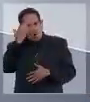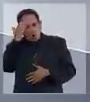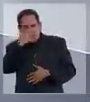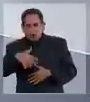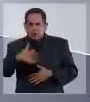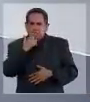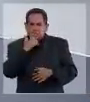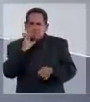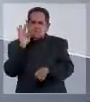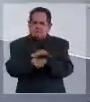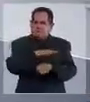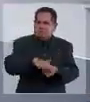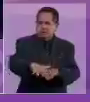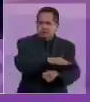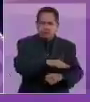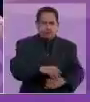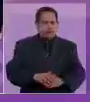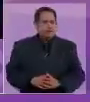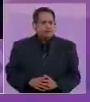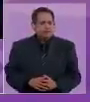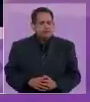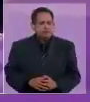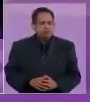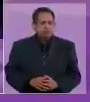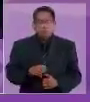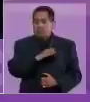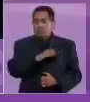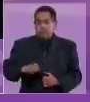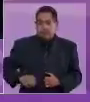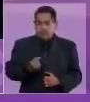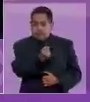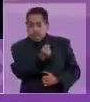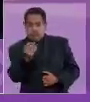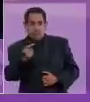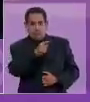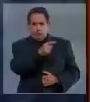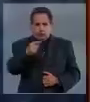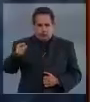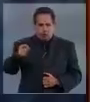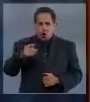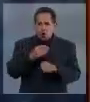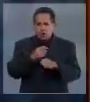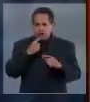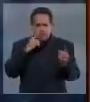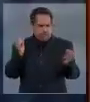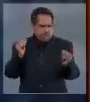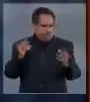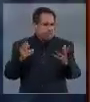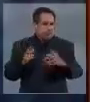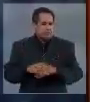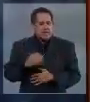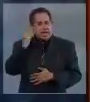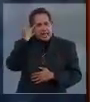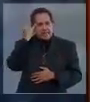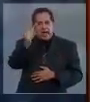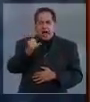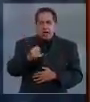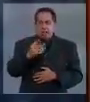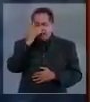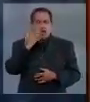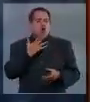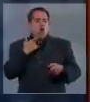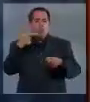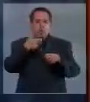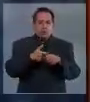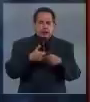ambiente. Yeah. Candidatos, algunos de ustedes, y lo acaban de ratificar en este debate, proponen subsidios a combustibles.